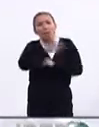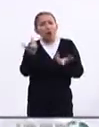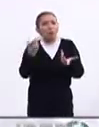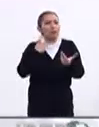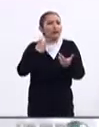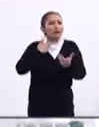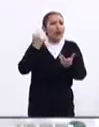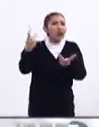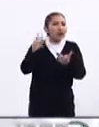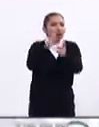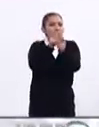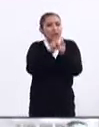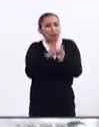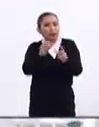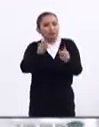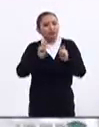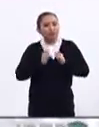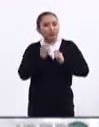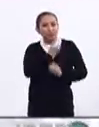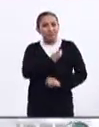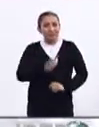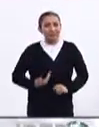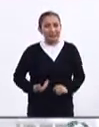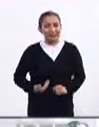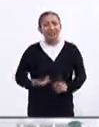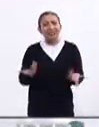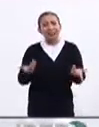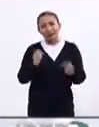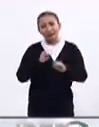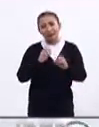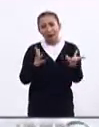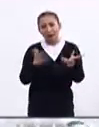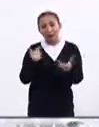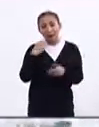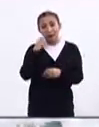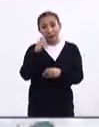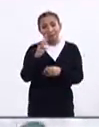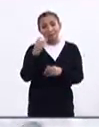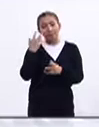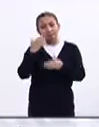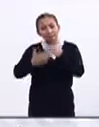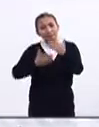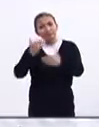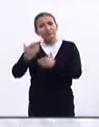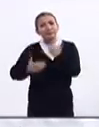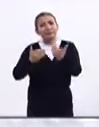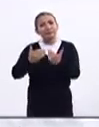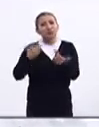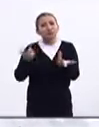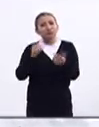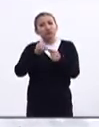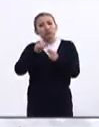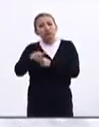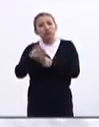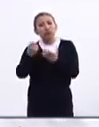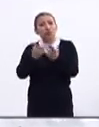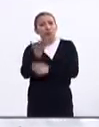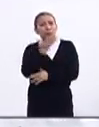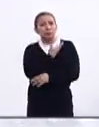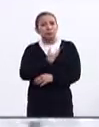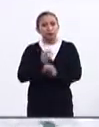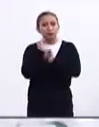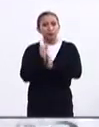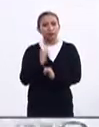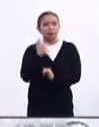corrientes políticas que asumieron la presidencia y que por supuesto pues vamos a estar viendo estos efectos de los nuevos